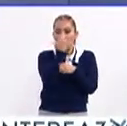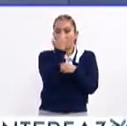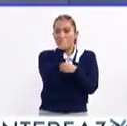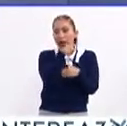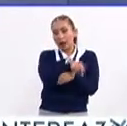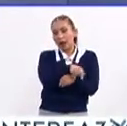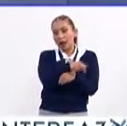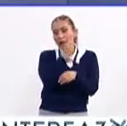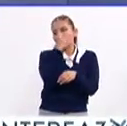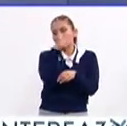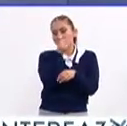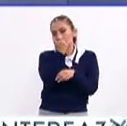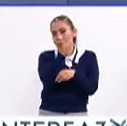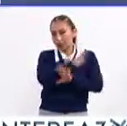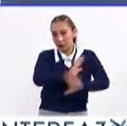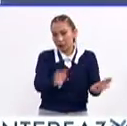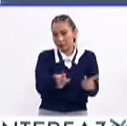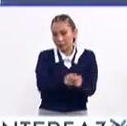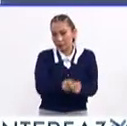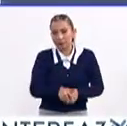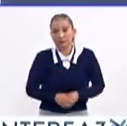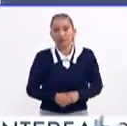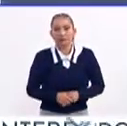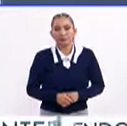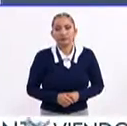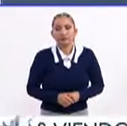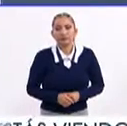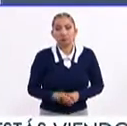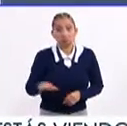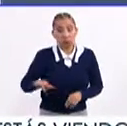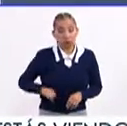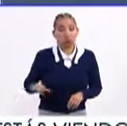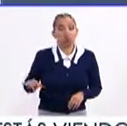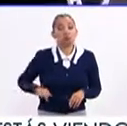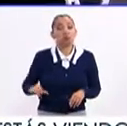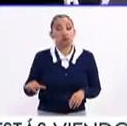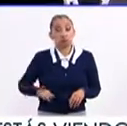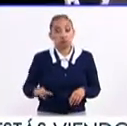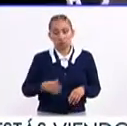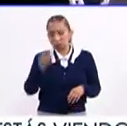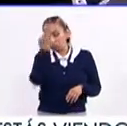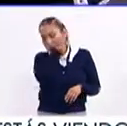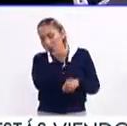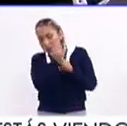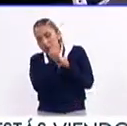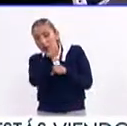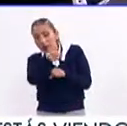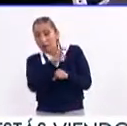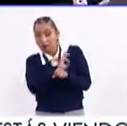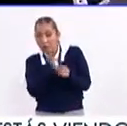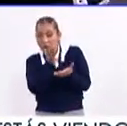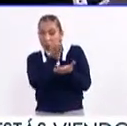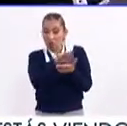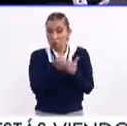académicas en 12. En 12. Uh-huh. Pues interesantísimo explorar esta